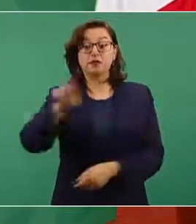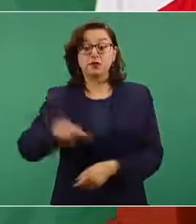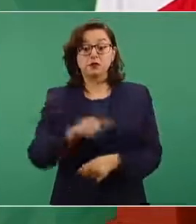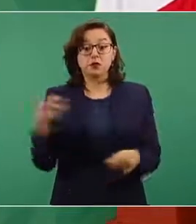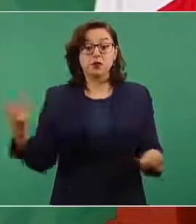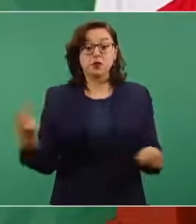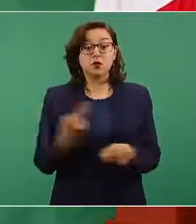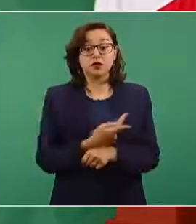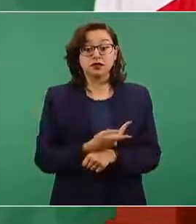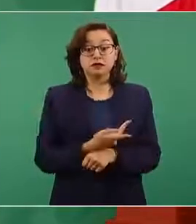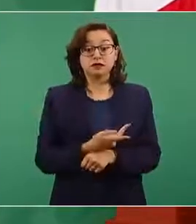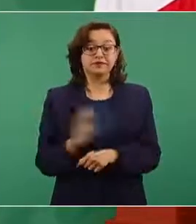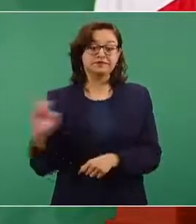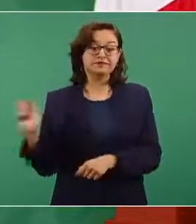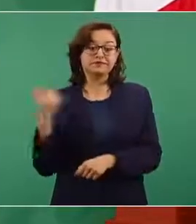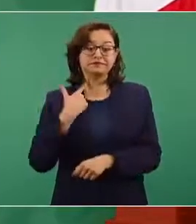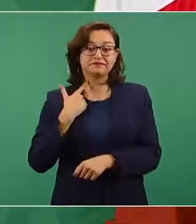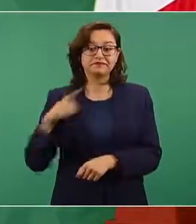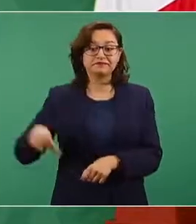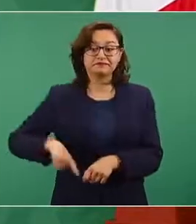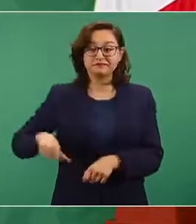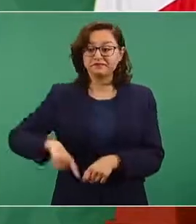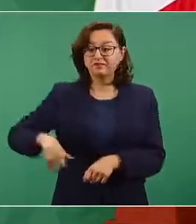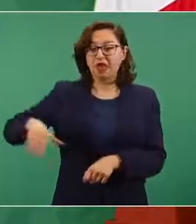en los últimos gobiernos.